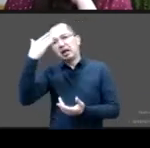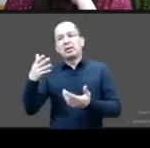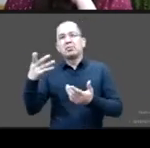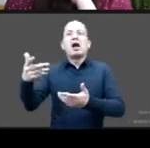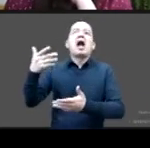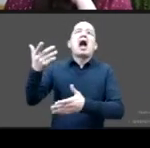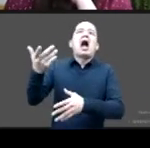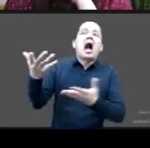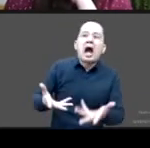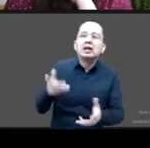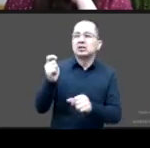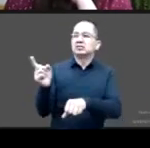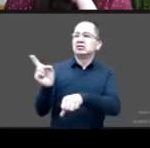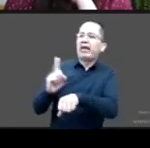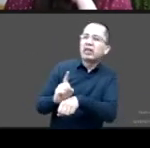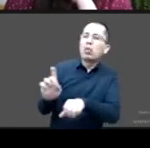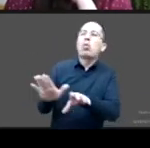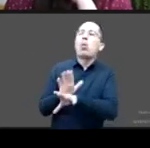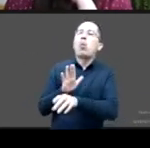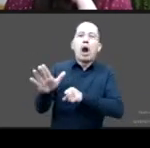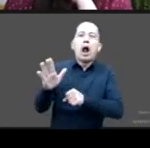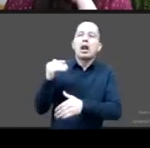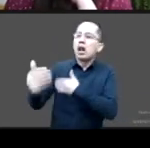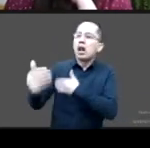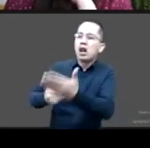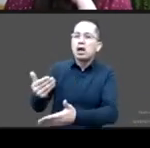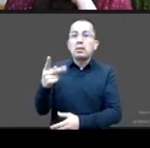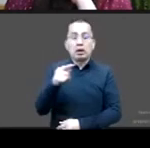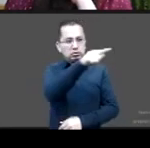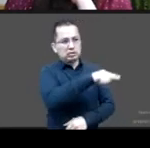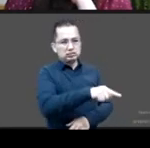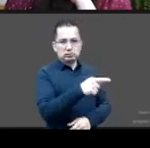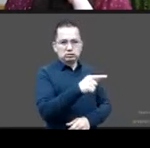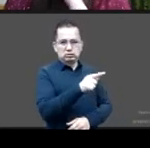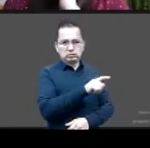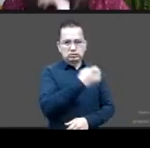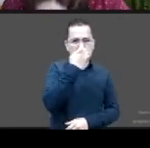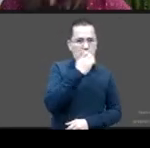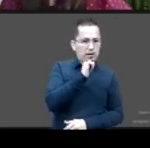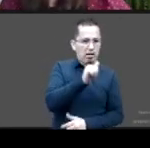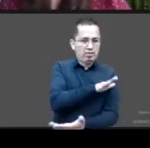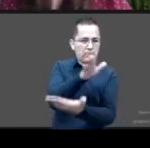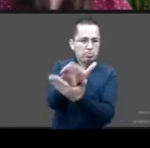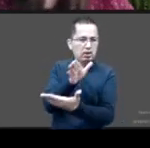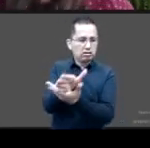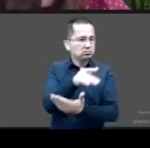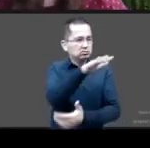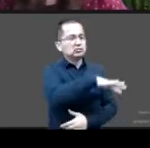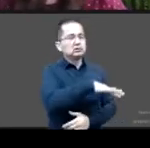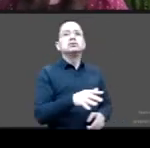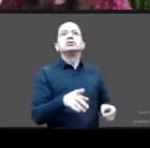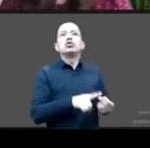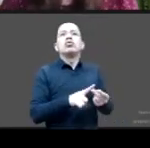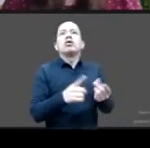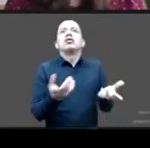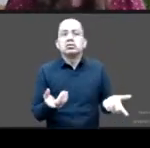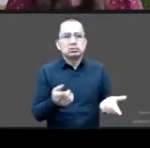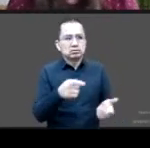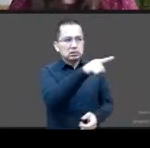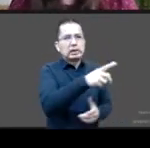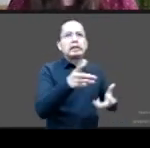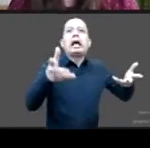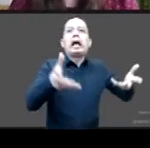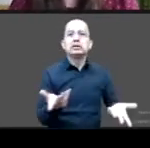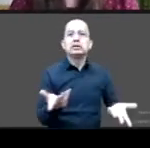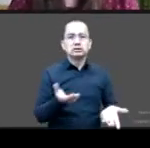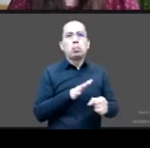¿dónde están? ¿realmente cómo están? ¿qué están haciendo? ¿cuáles? quisiera que pensáramos no sólo en el número estadístico